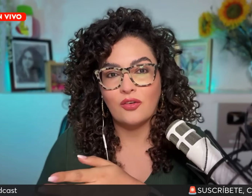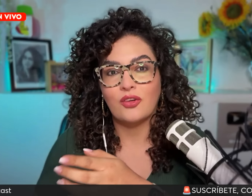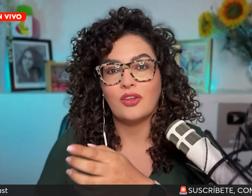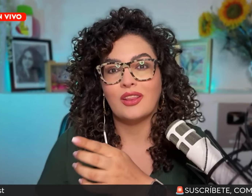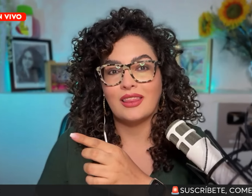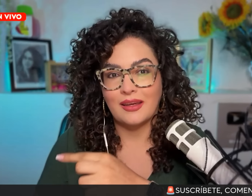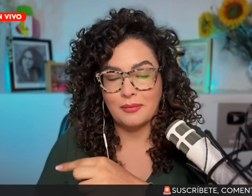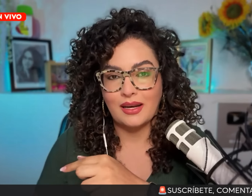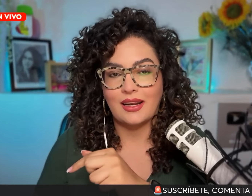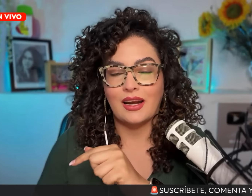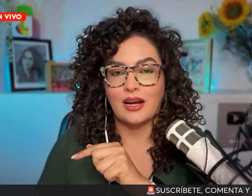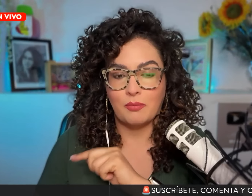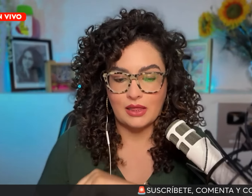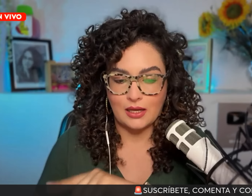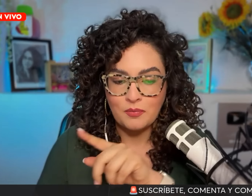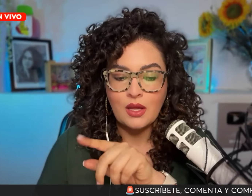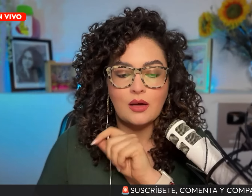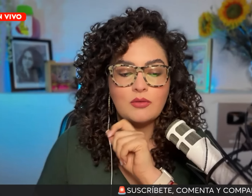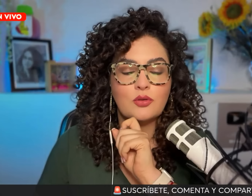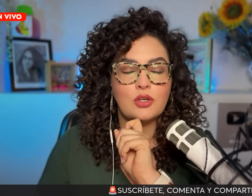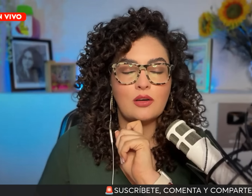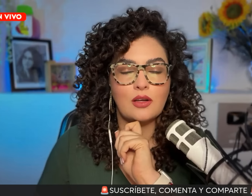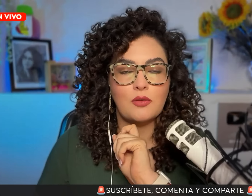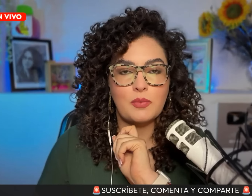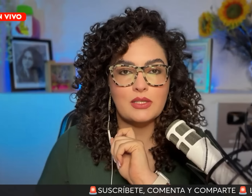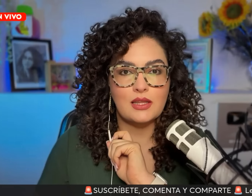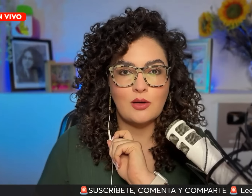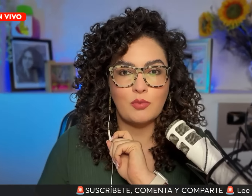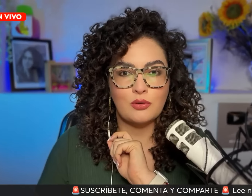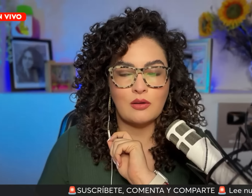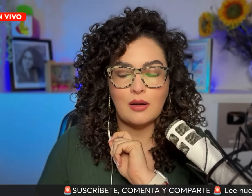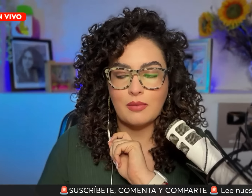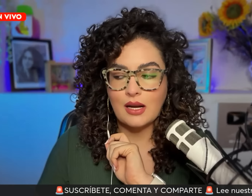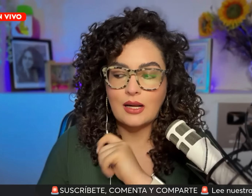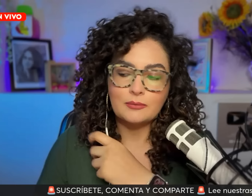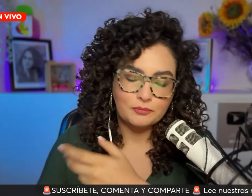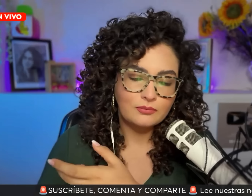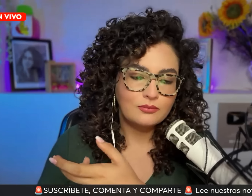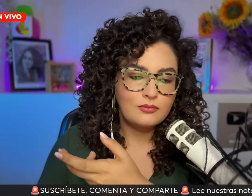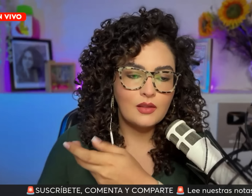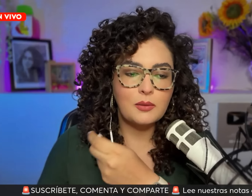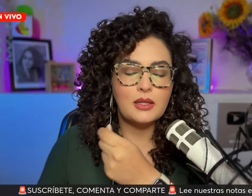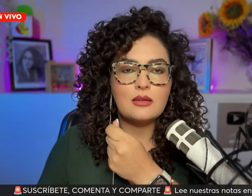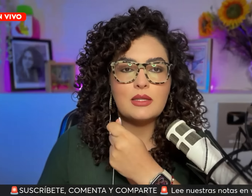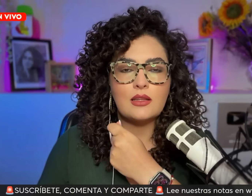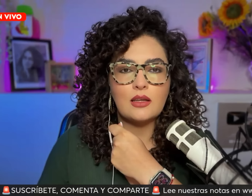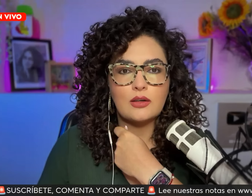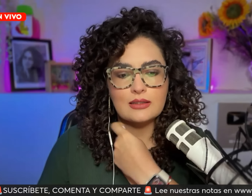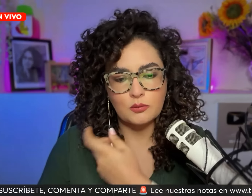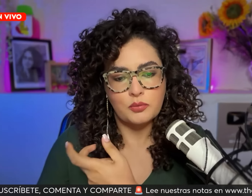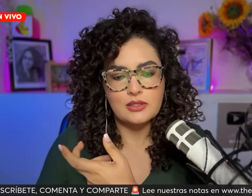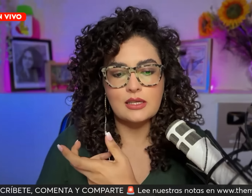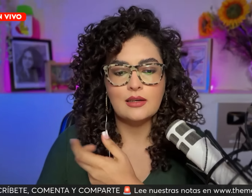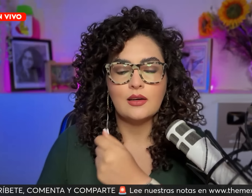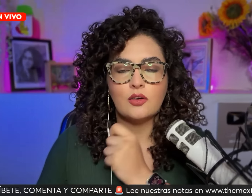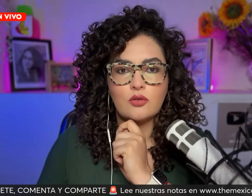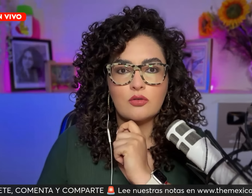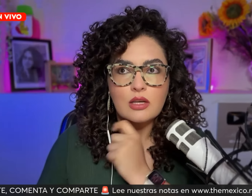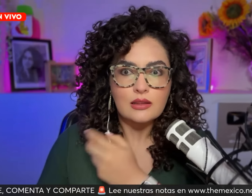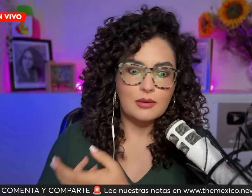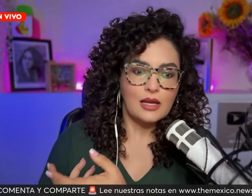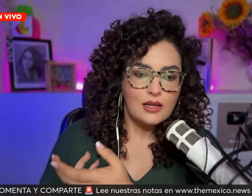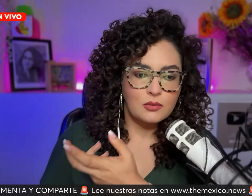no deben repetir. Vamos a escuchar lo que dijo el presidente López Obrador en la mañanera, que evidentemente dijo que, pues sí,